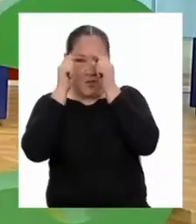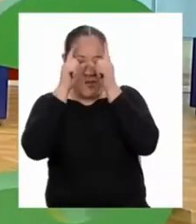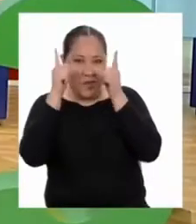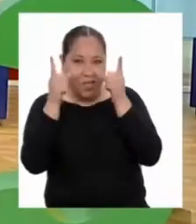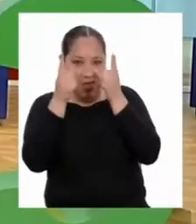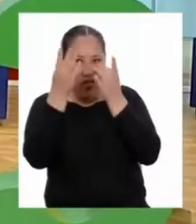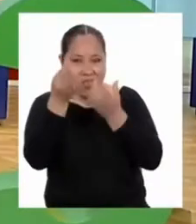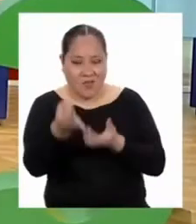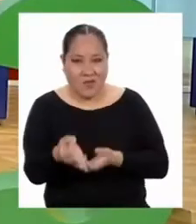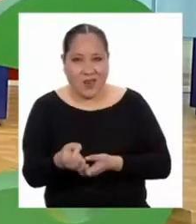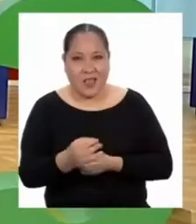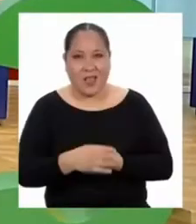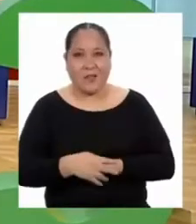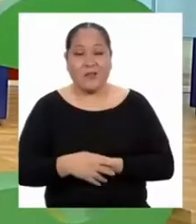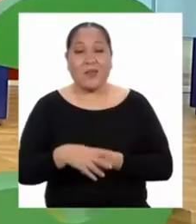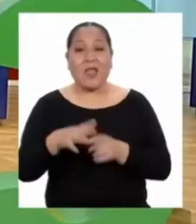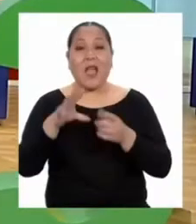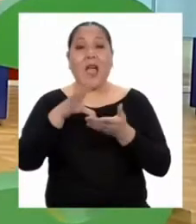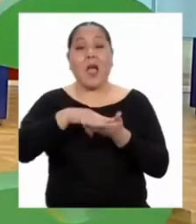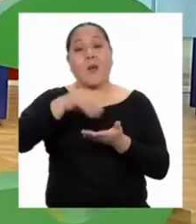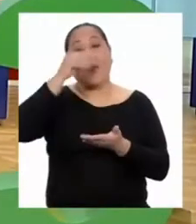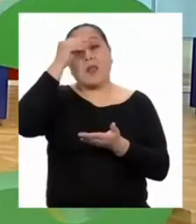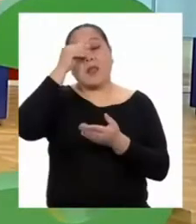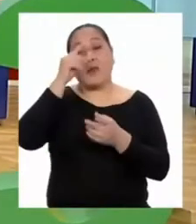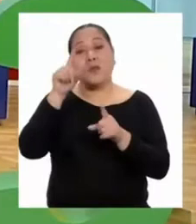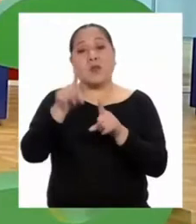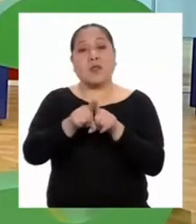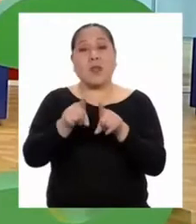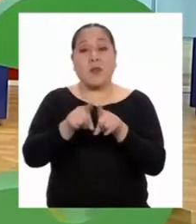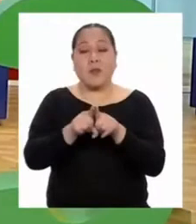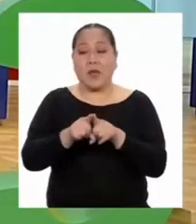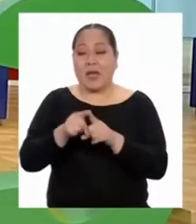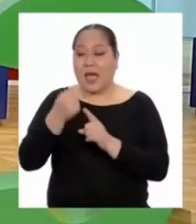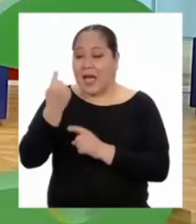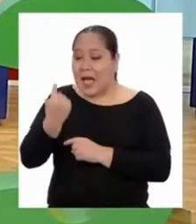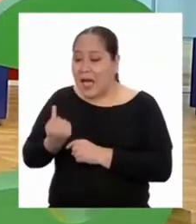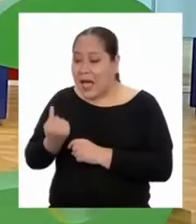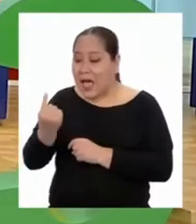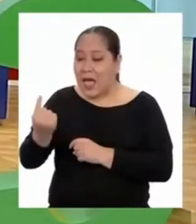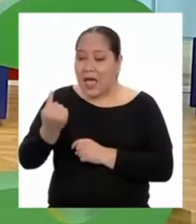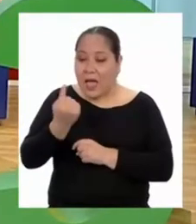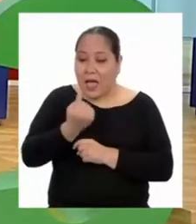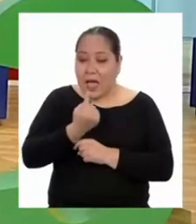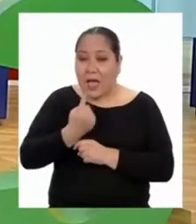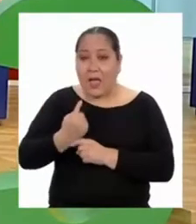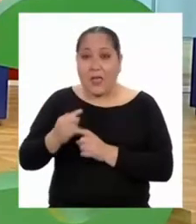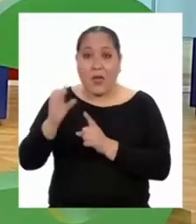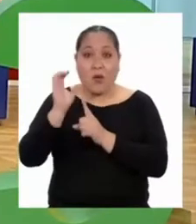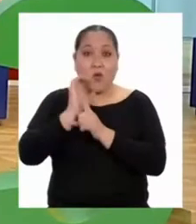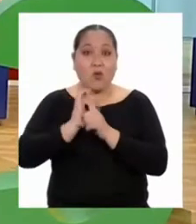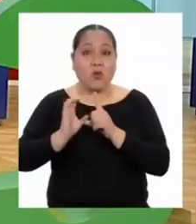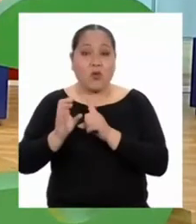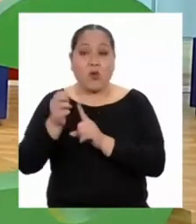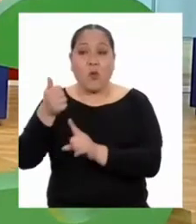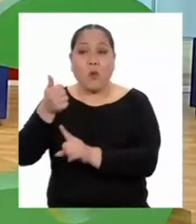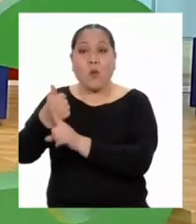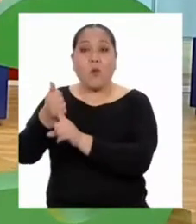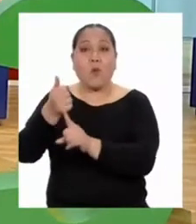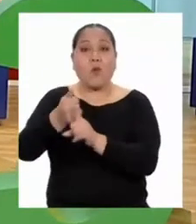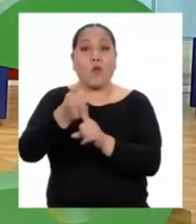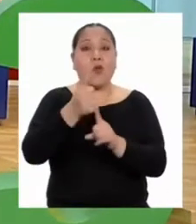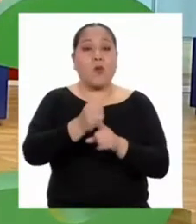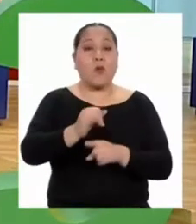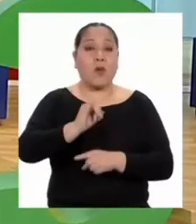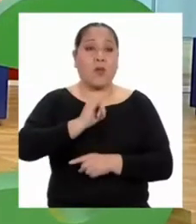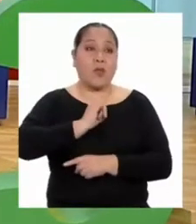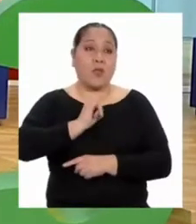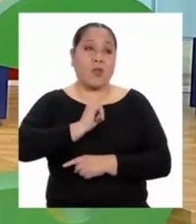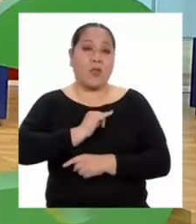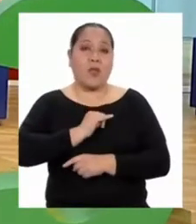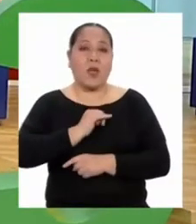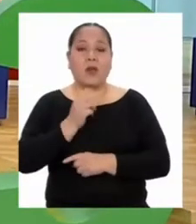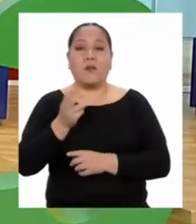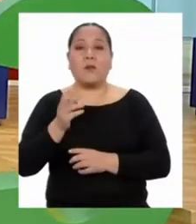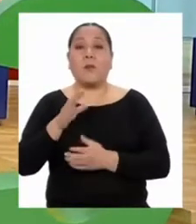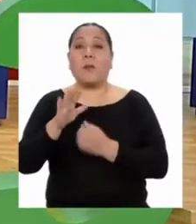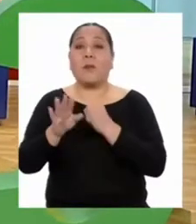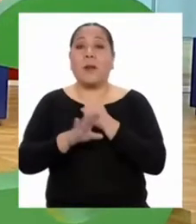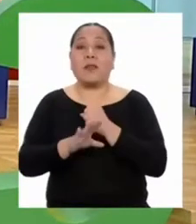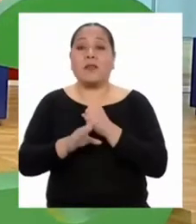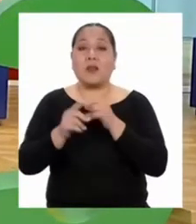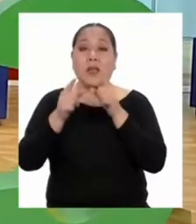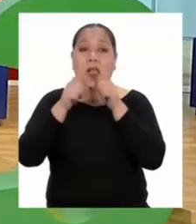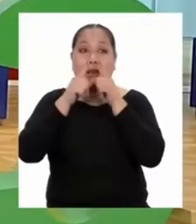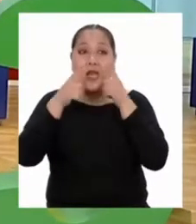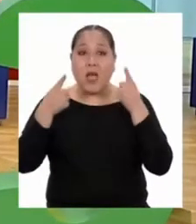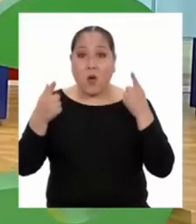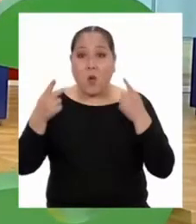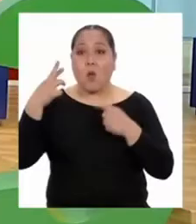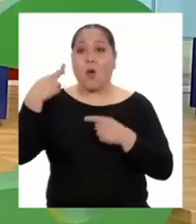¿no? Aprendimos también que cada cultura tiene una identidad, cuyos elementos básicos son su lengua, su religión